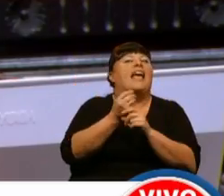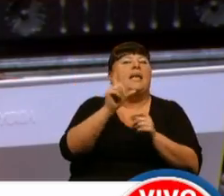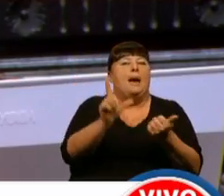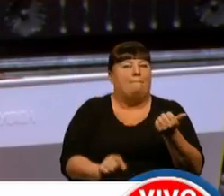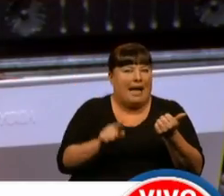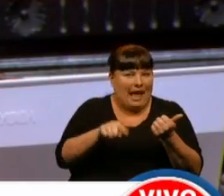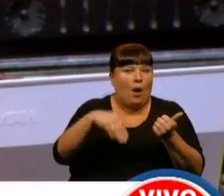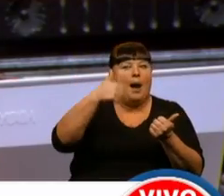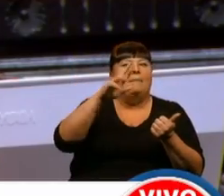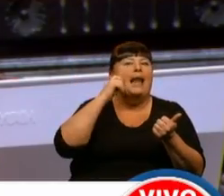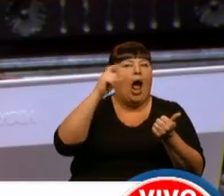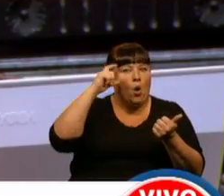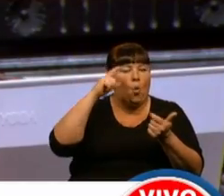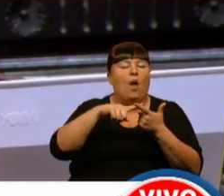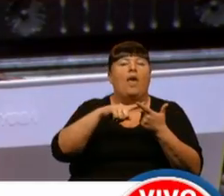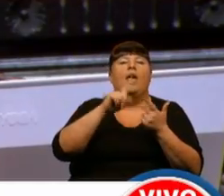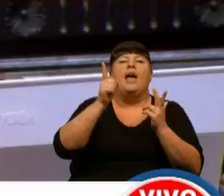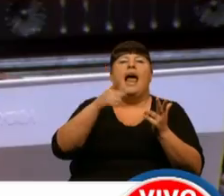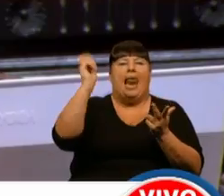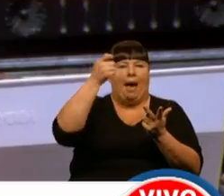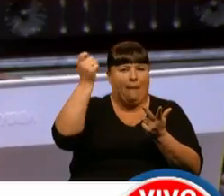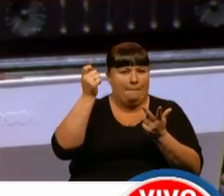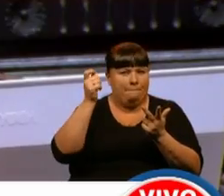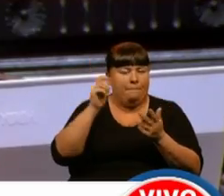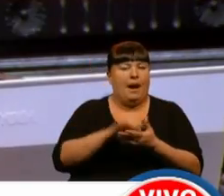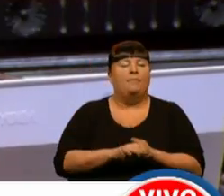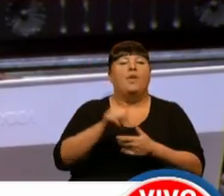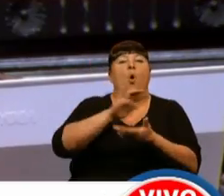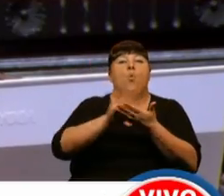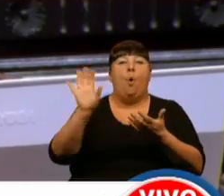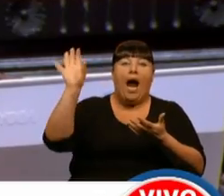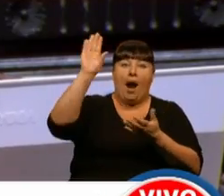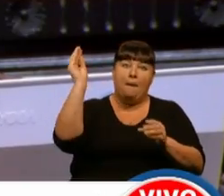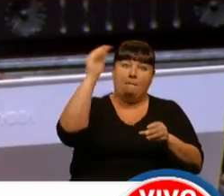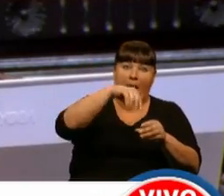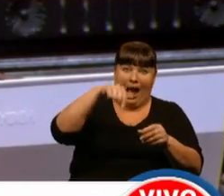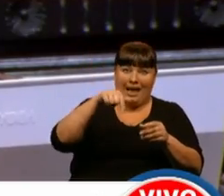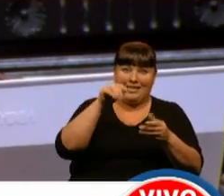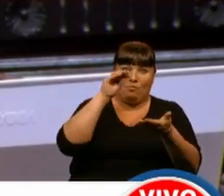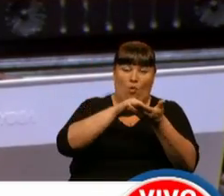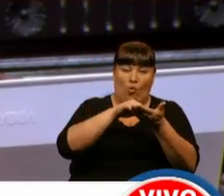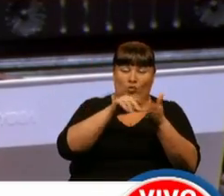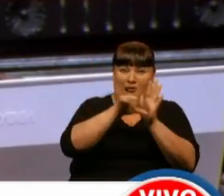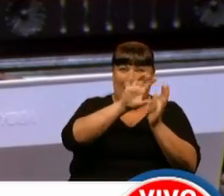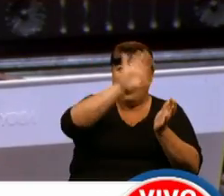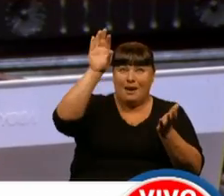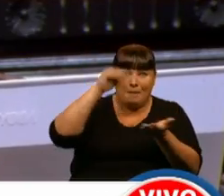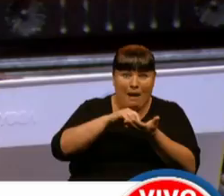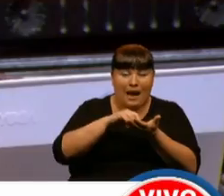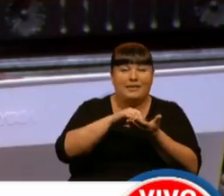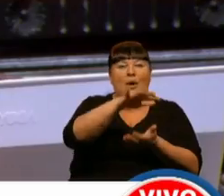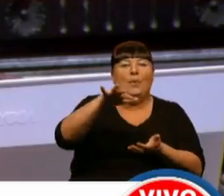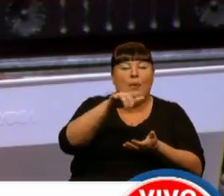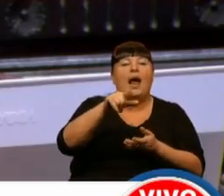patagonia malargüe y la pampa y para estas nuevas regiones que estamos incorporando estas